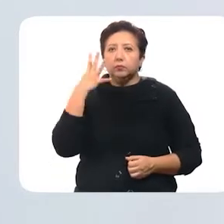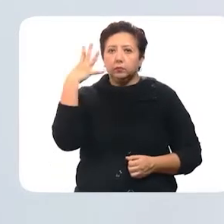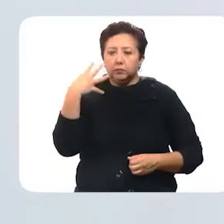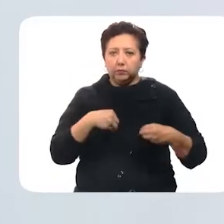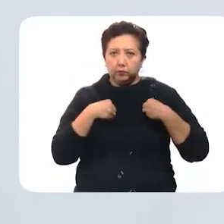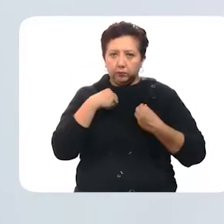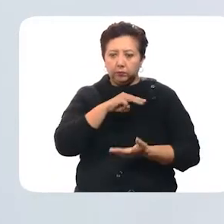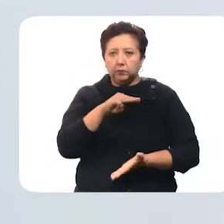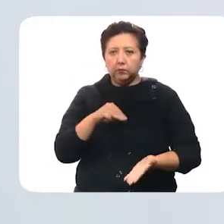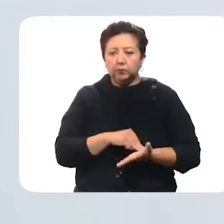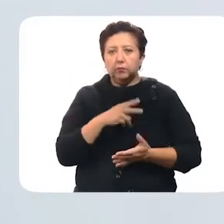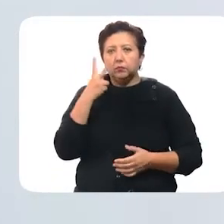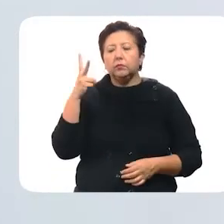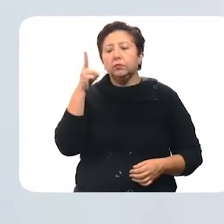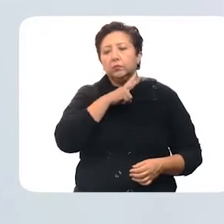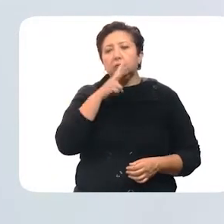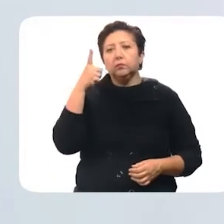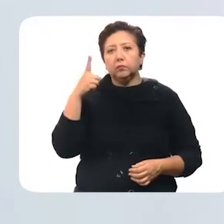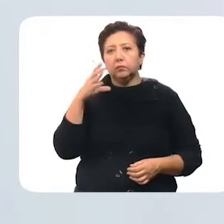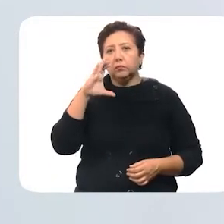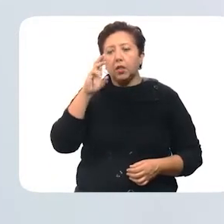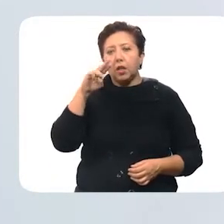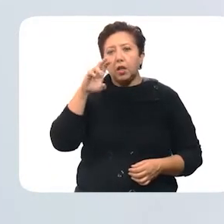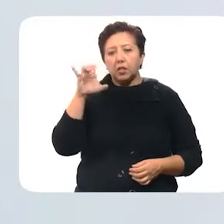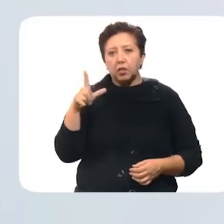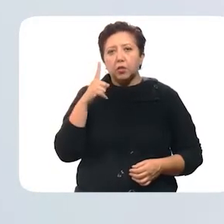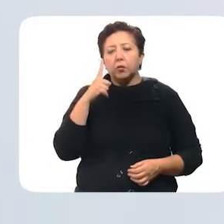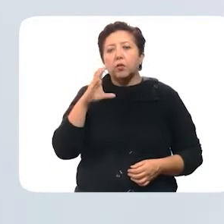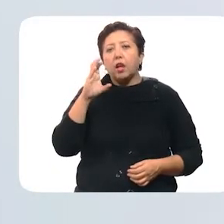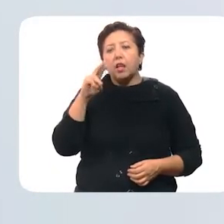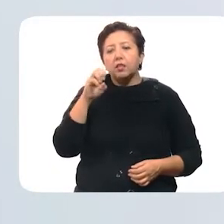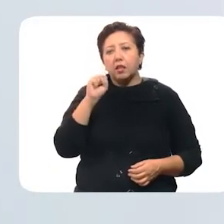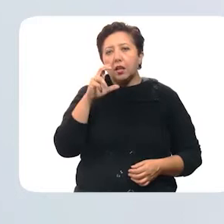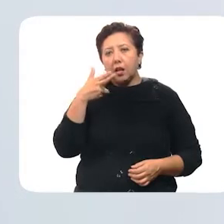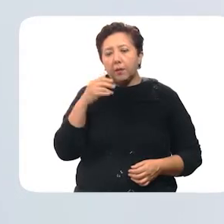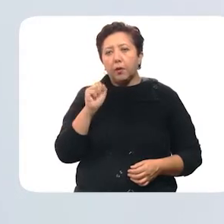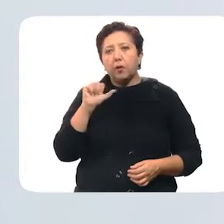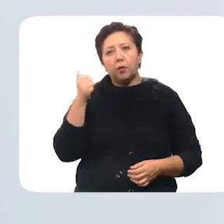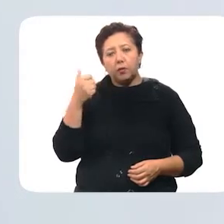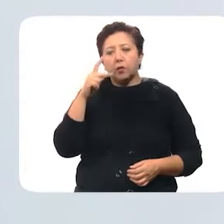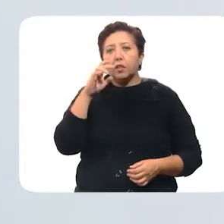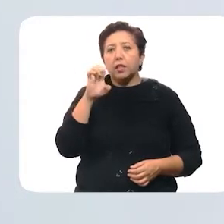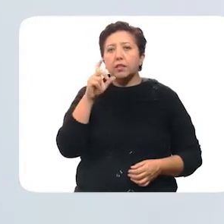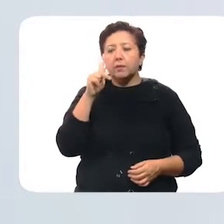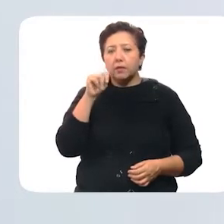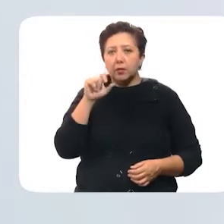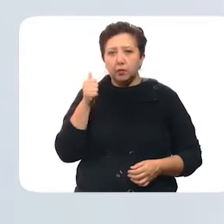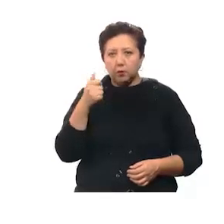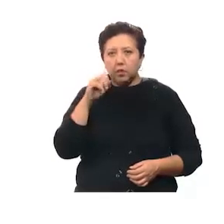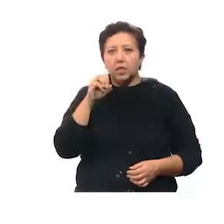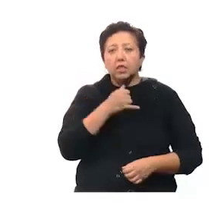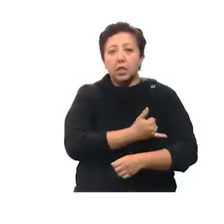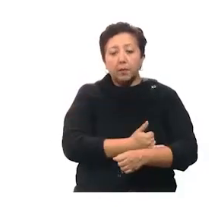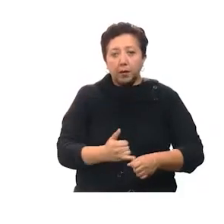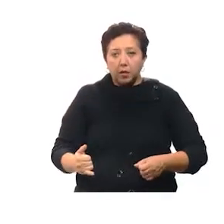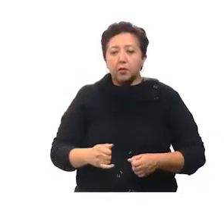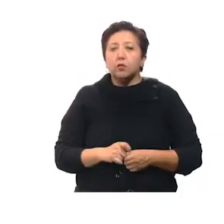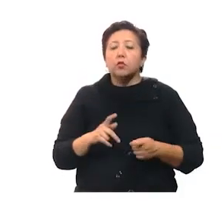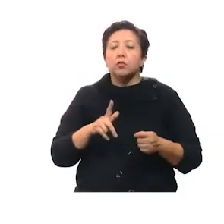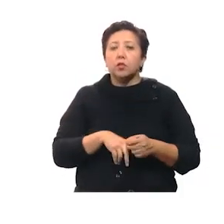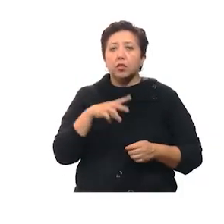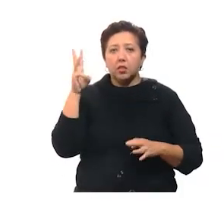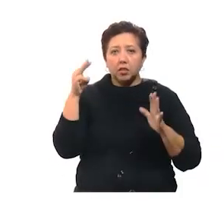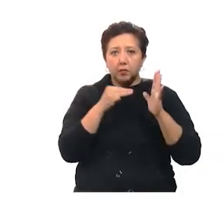4 residían en Mérida, 2 en Valladolid, 1 en Cacalchen, 1 en Canzacap, 1 en Espita y 1 en Izamal. En total,